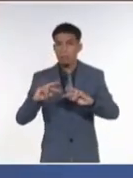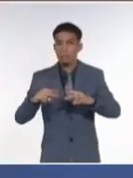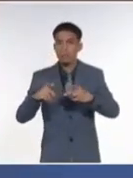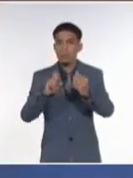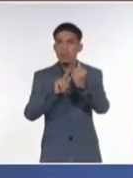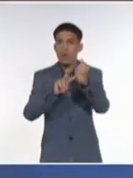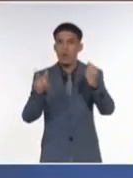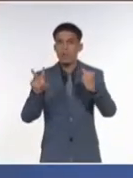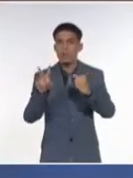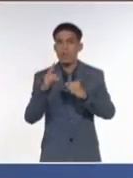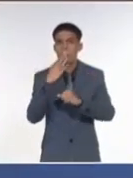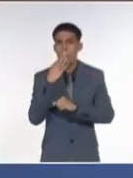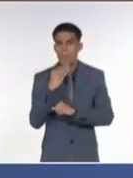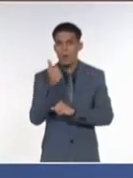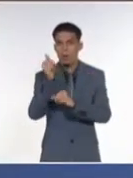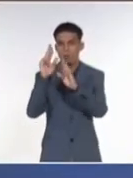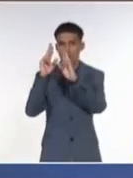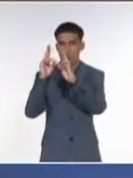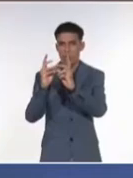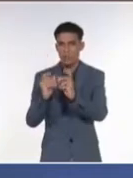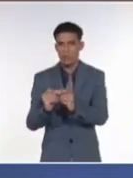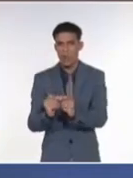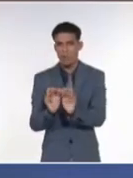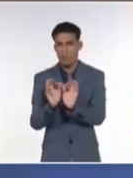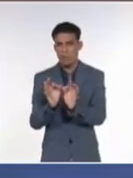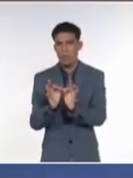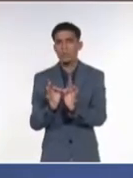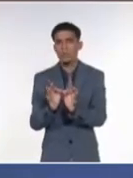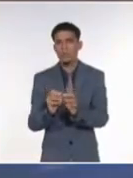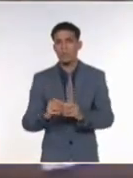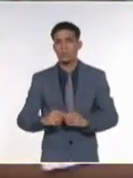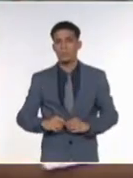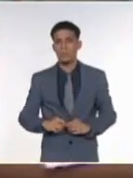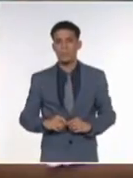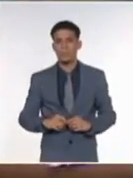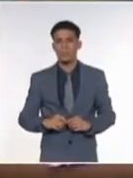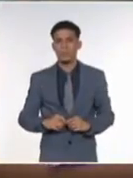del país con mejores resultados en ese indicador de salud.